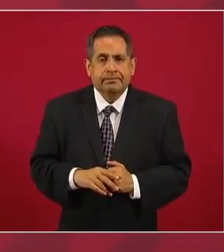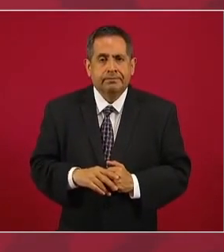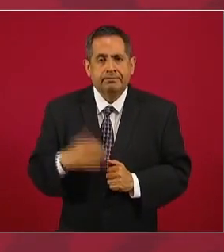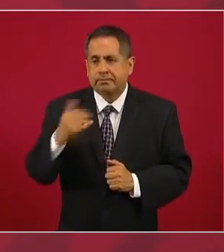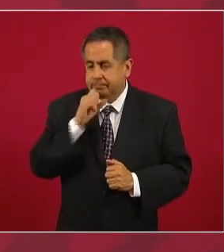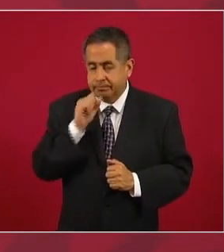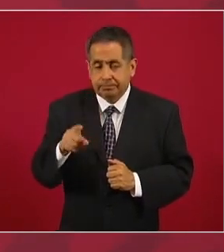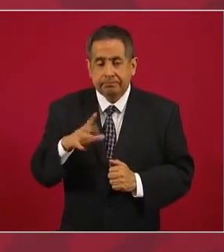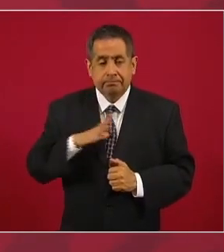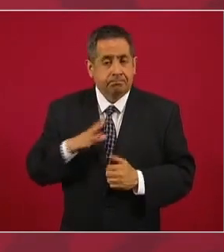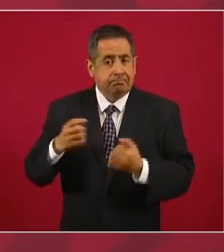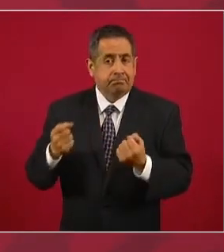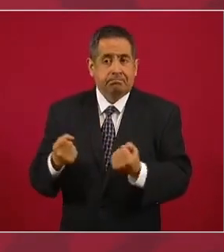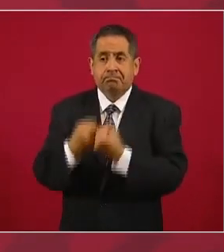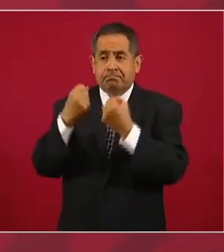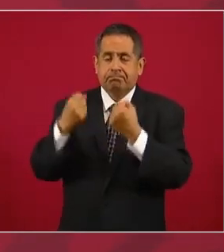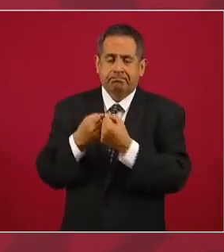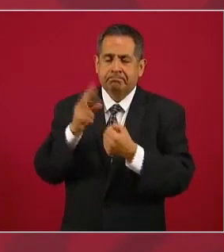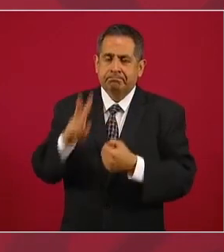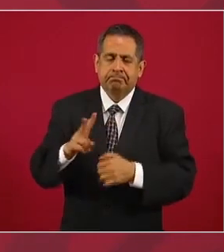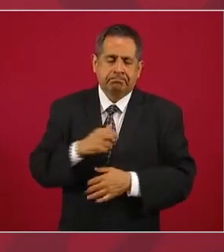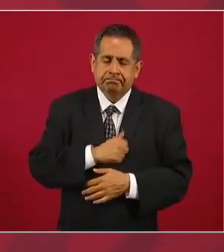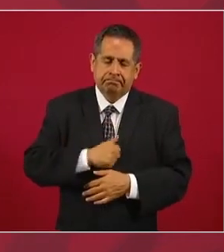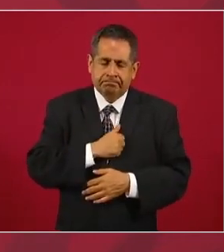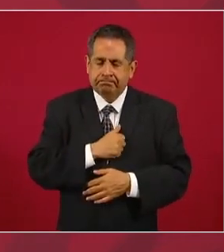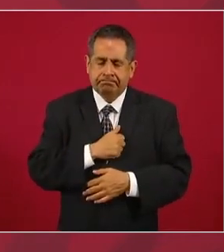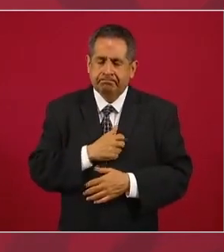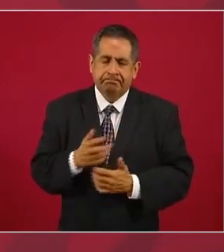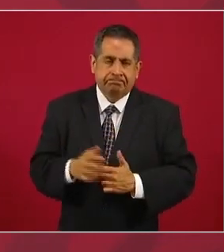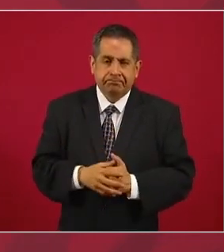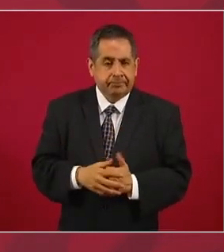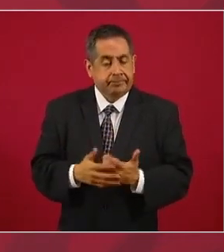y han habido enfrentamientos, lamentablemente.